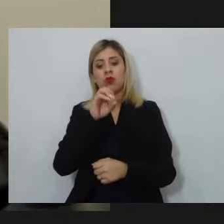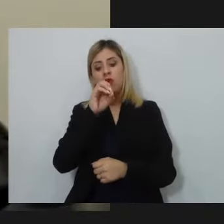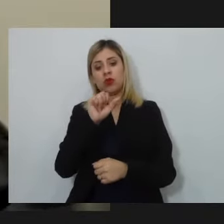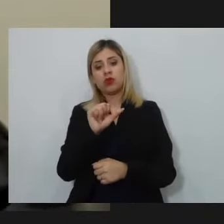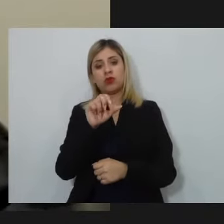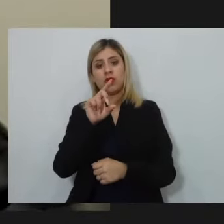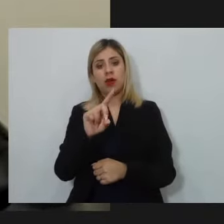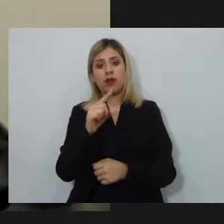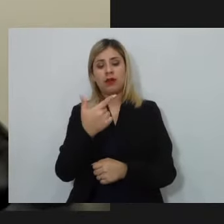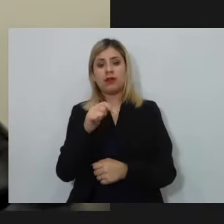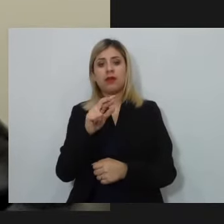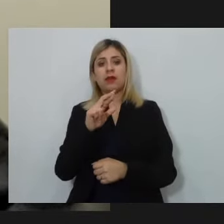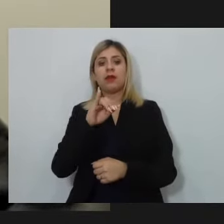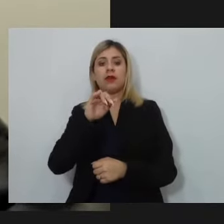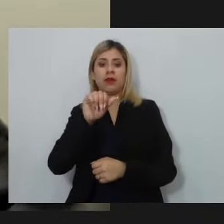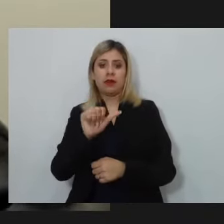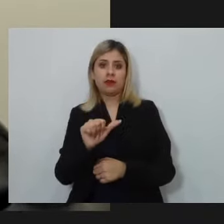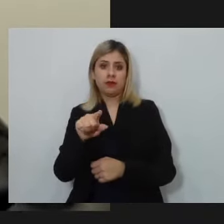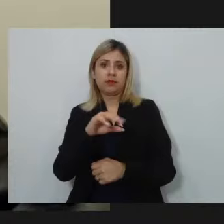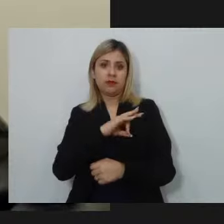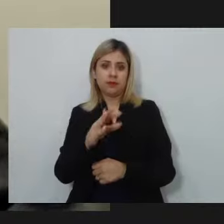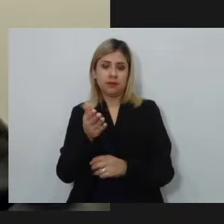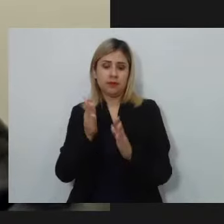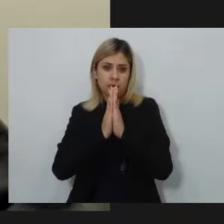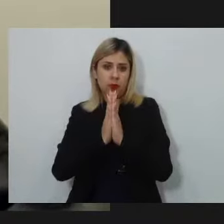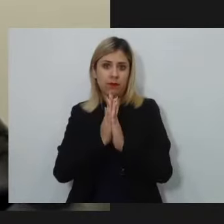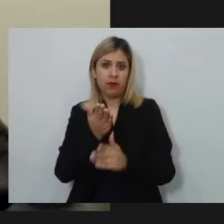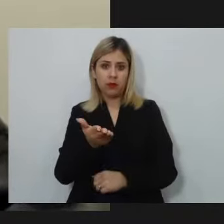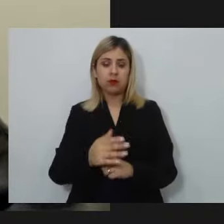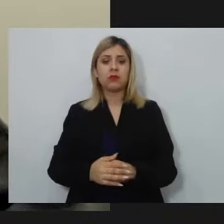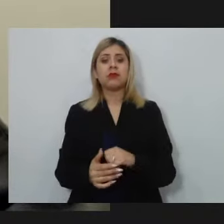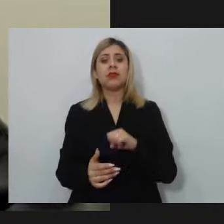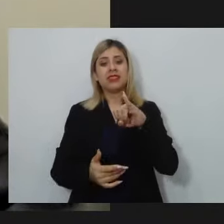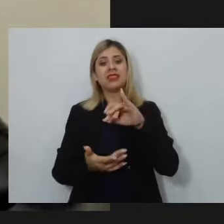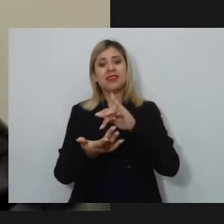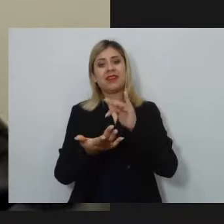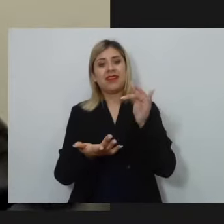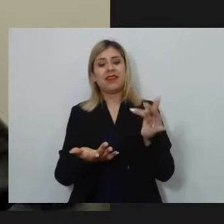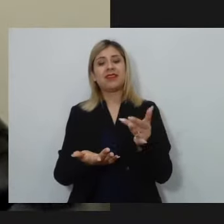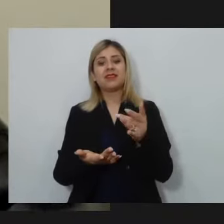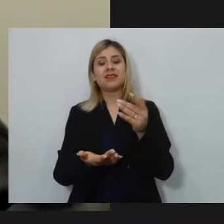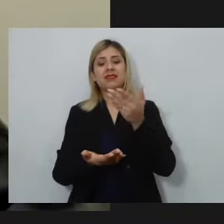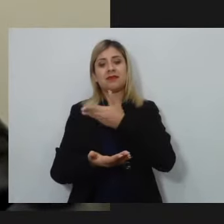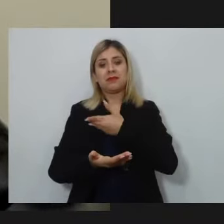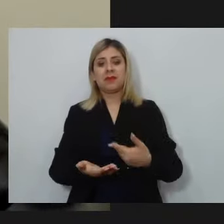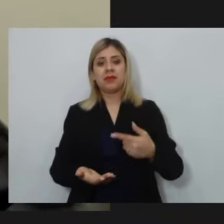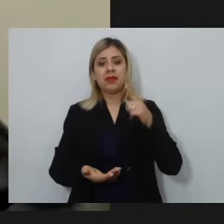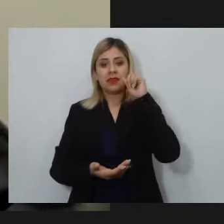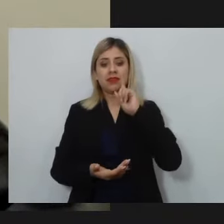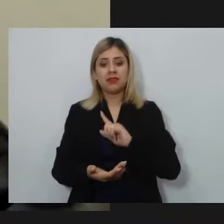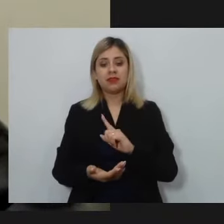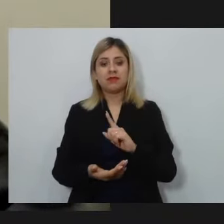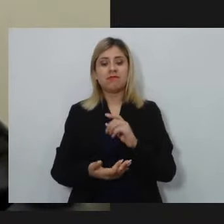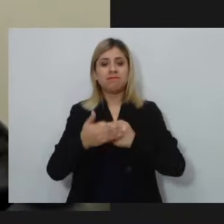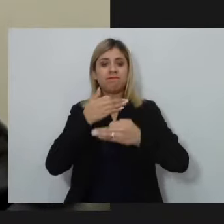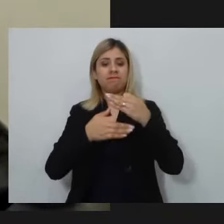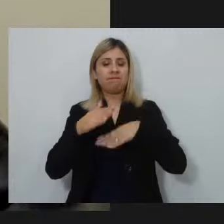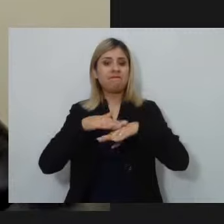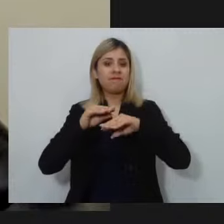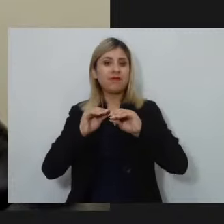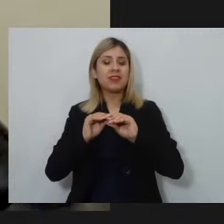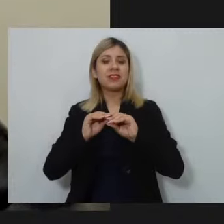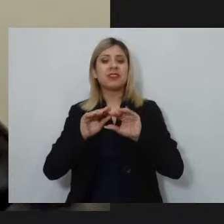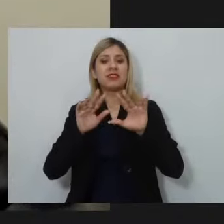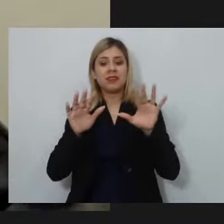planteamiento que hace la representación del Pri yo más bien es una moción porque cuando